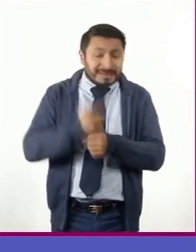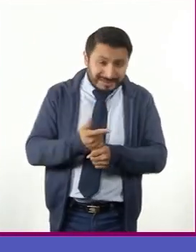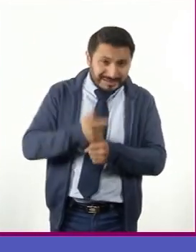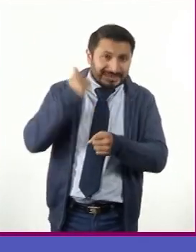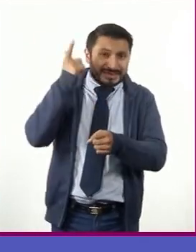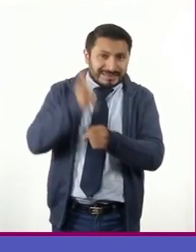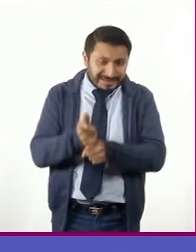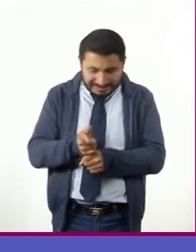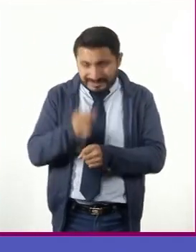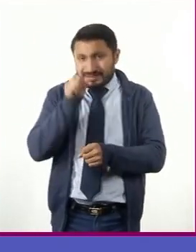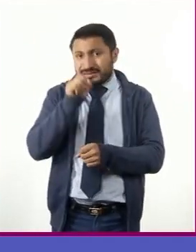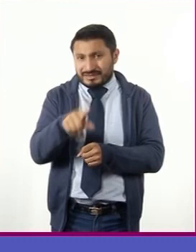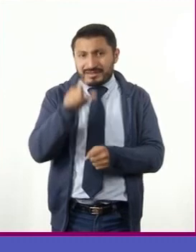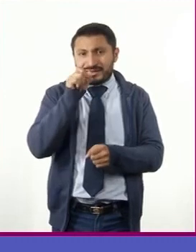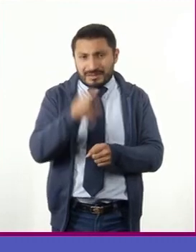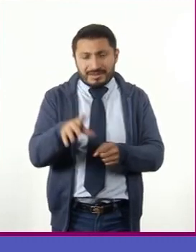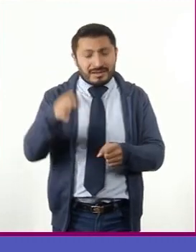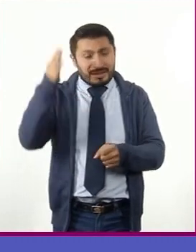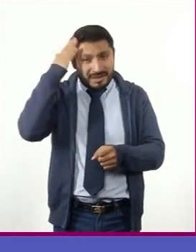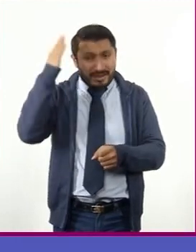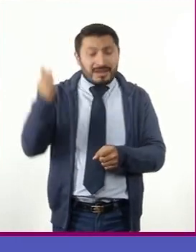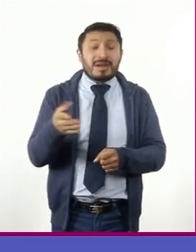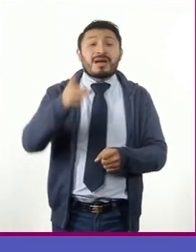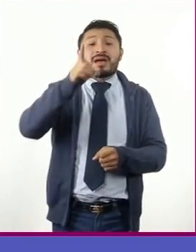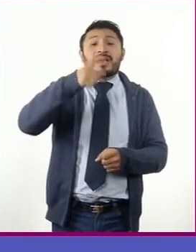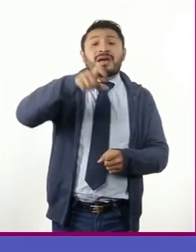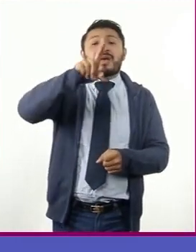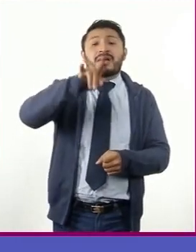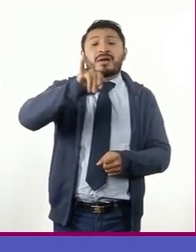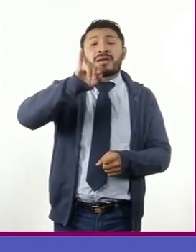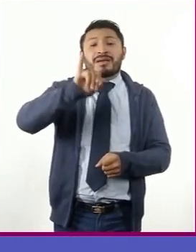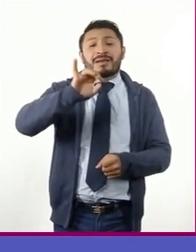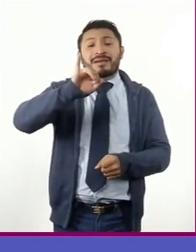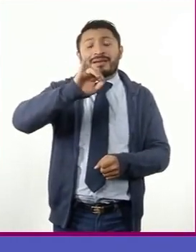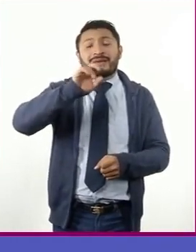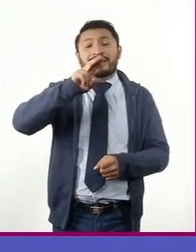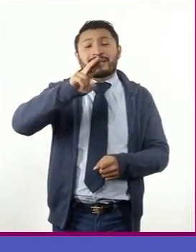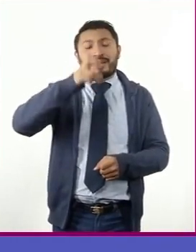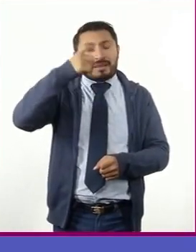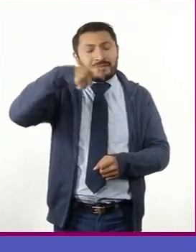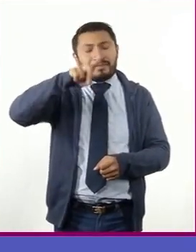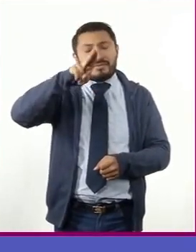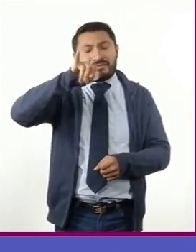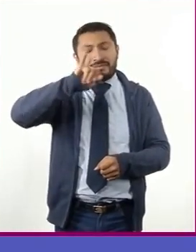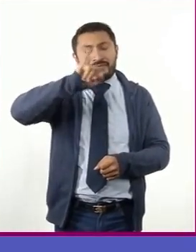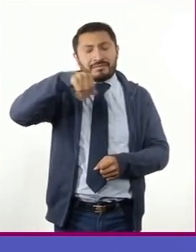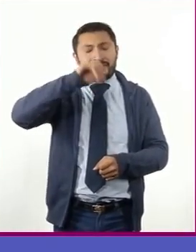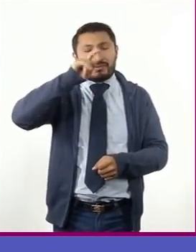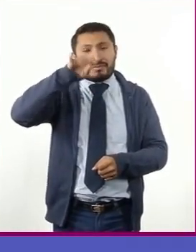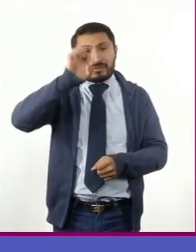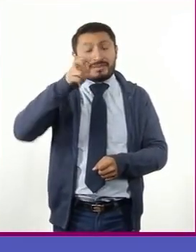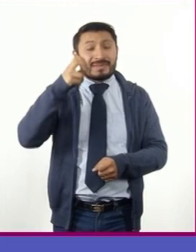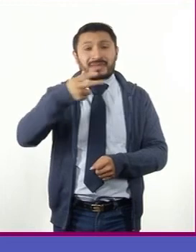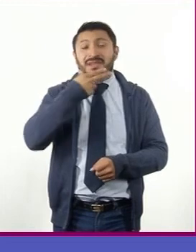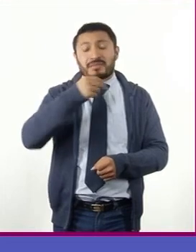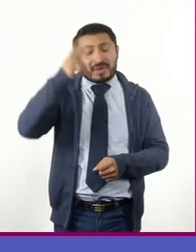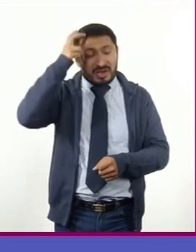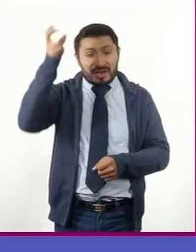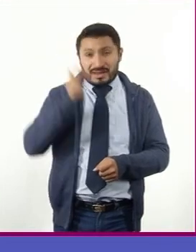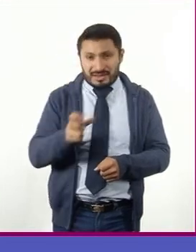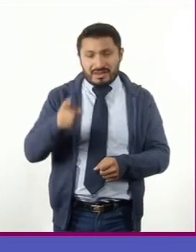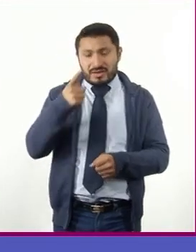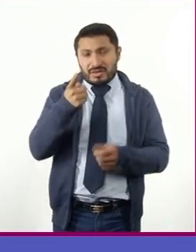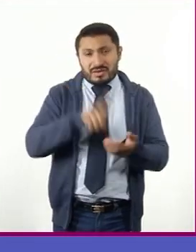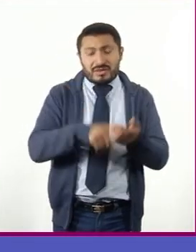mismo Don Quijote, que se llama Alonso Quijano, es un hidalgo que es uno de